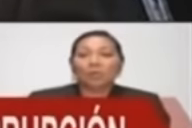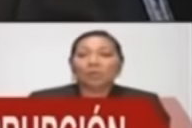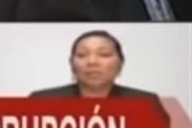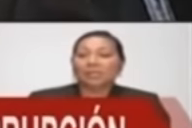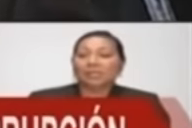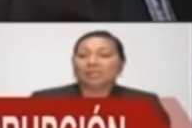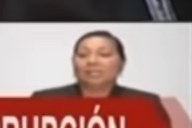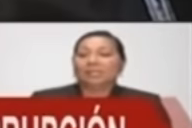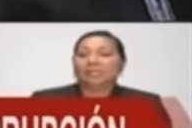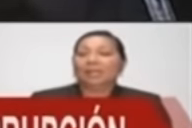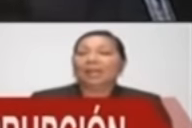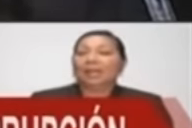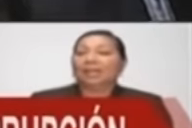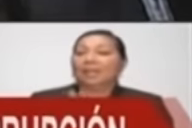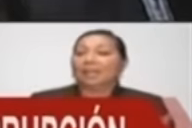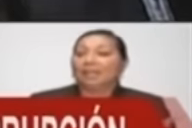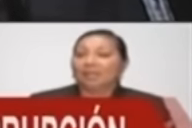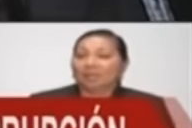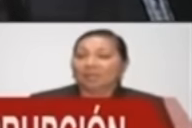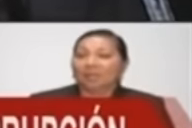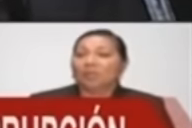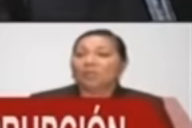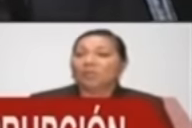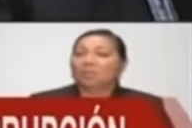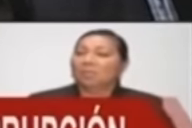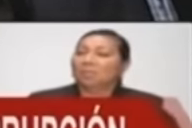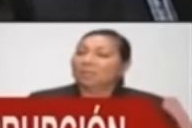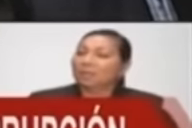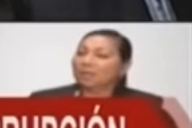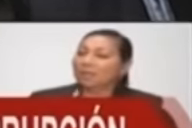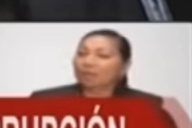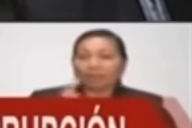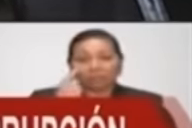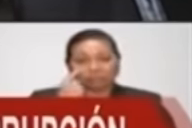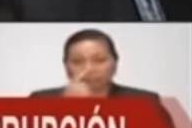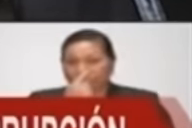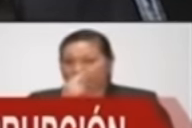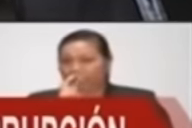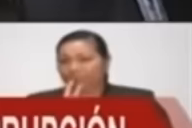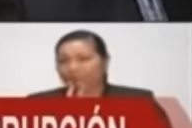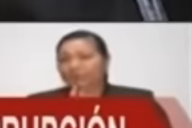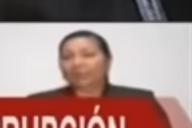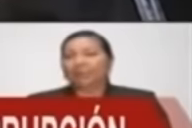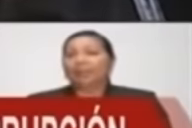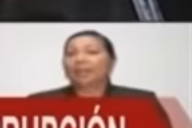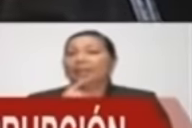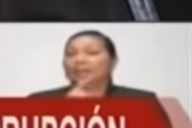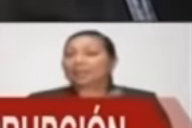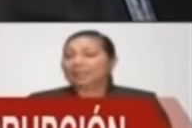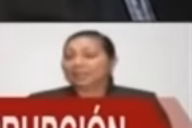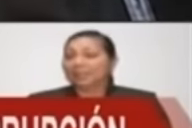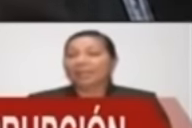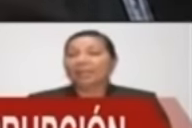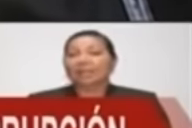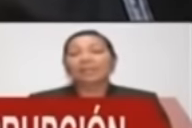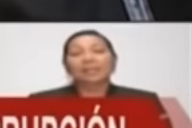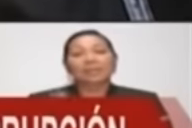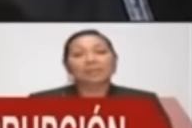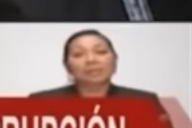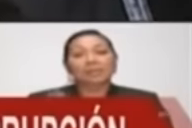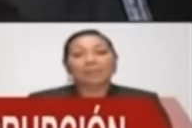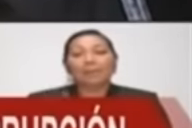se logró. El día de hoy nosotros podemos mirar a los ojos a la población y decirles que estamos